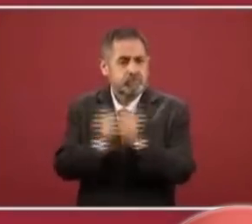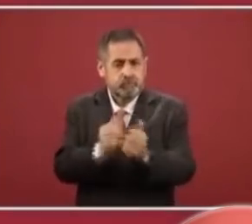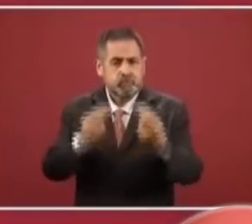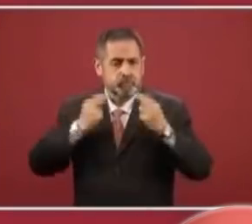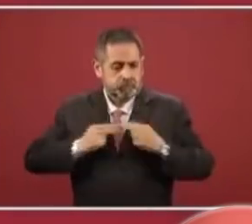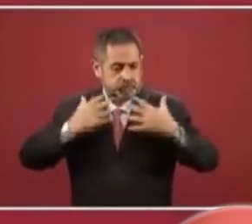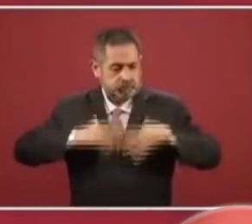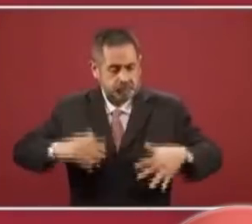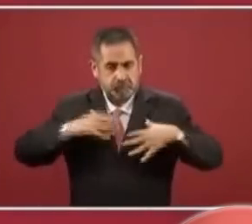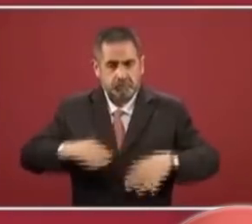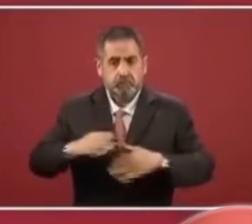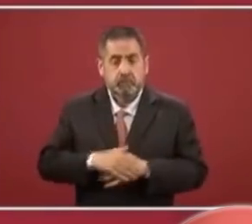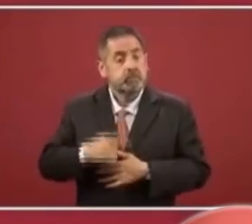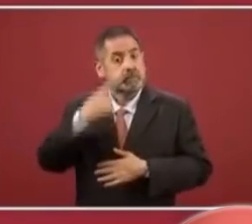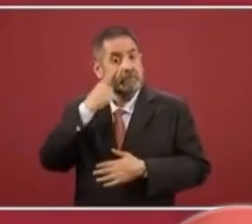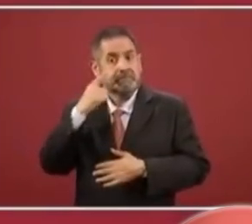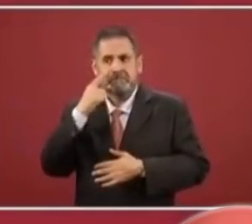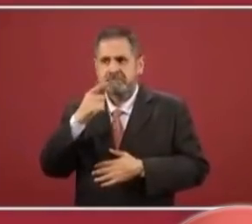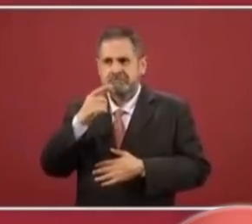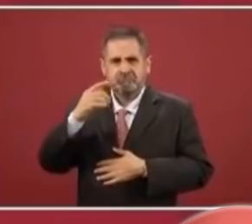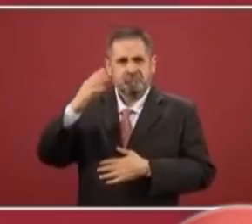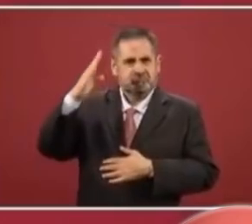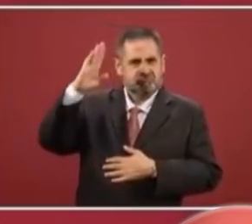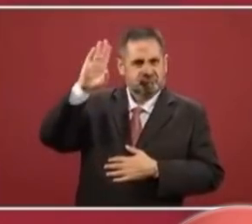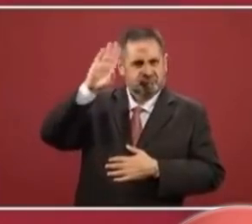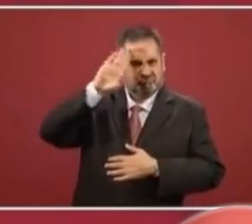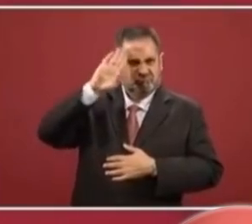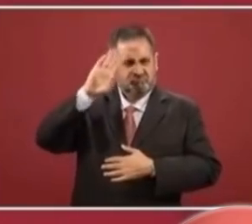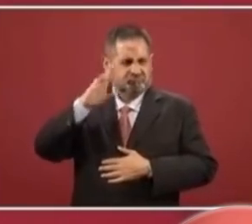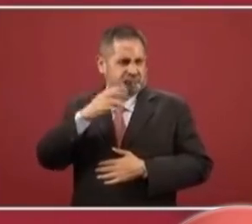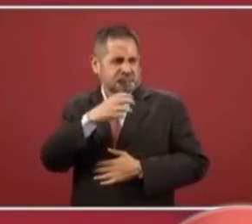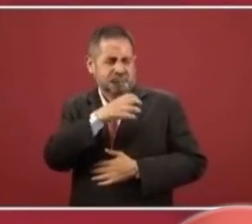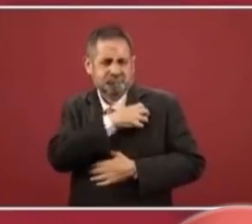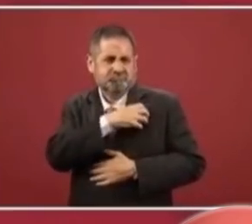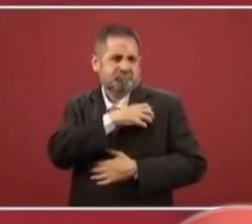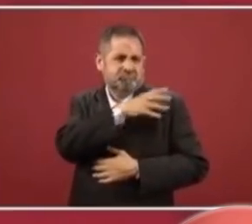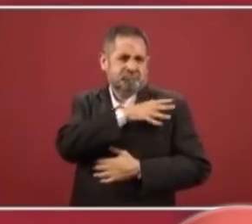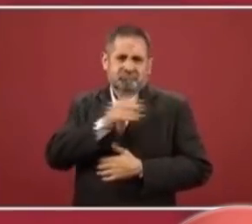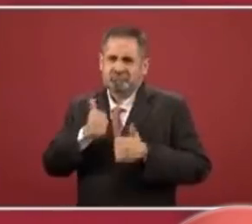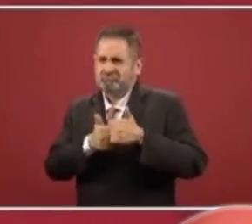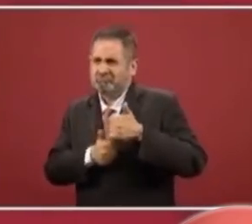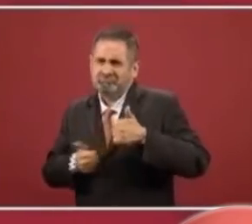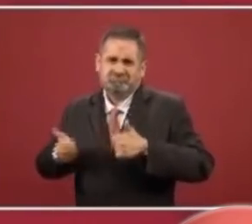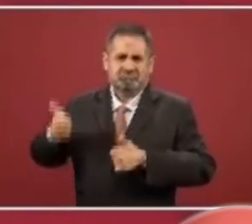Los oficiales de más alto rango no se han enriquecido,